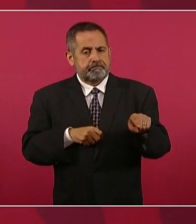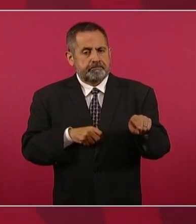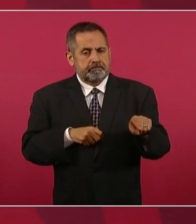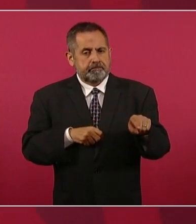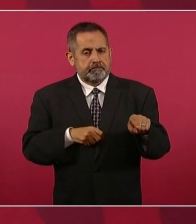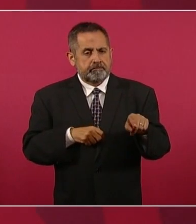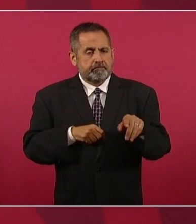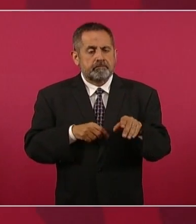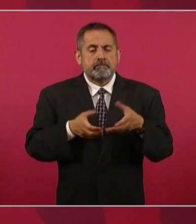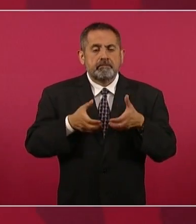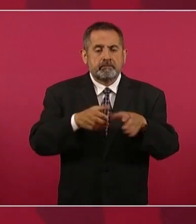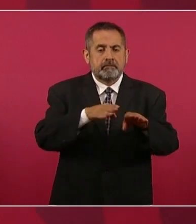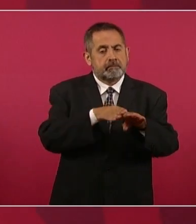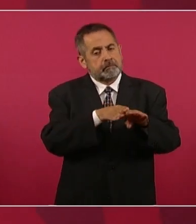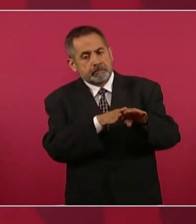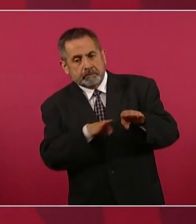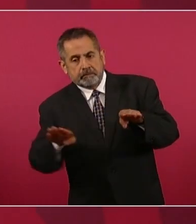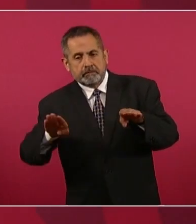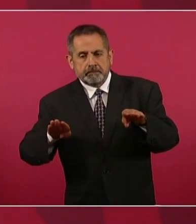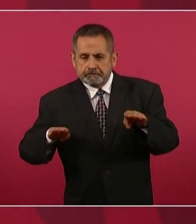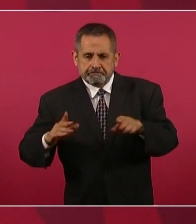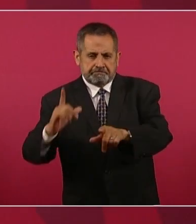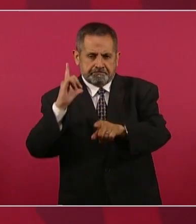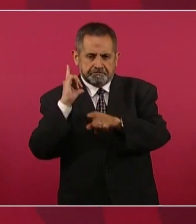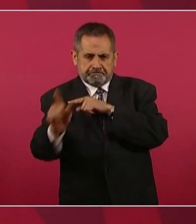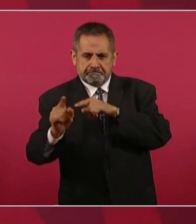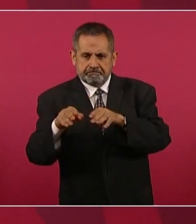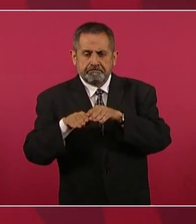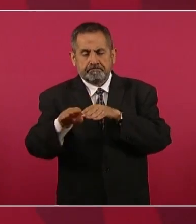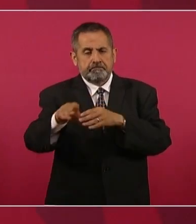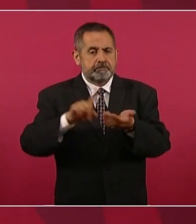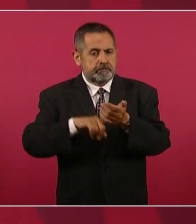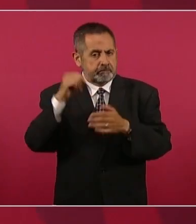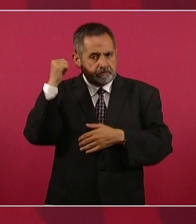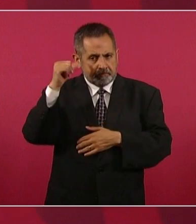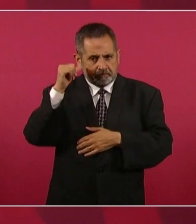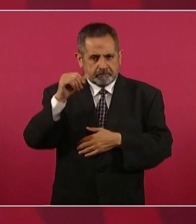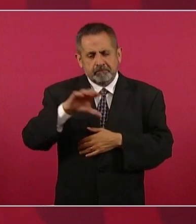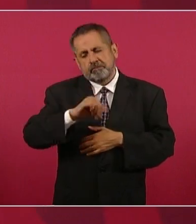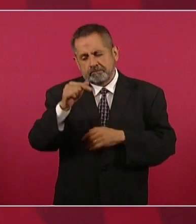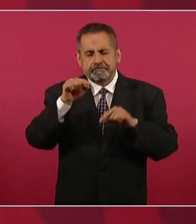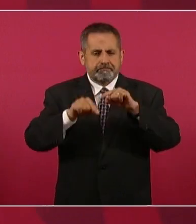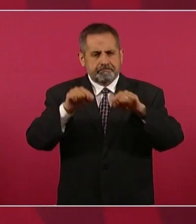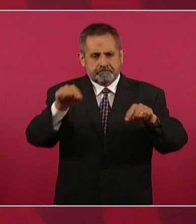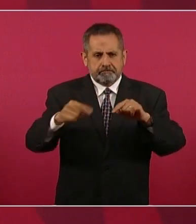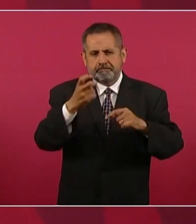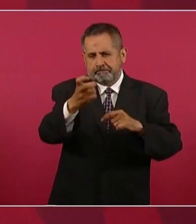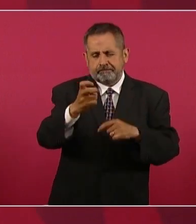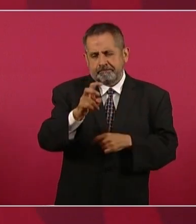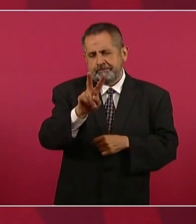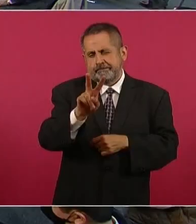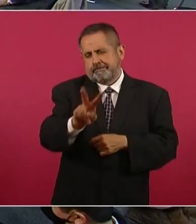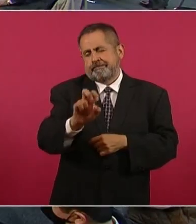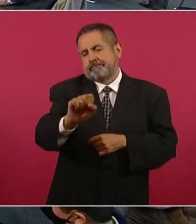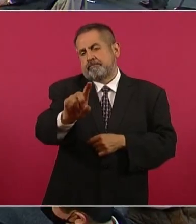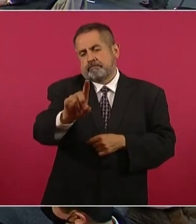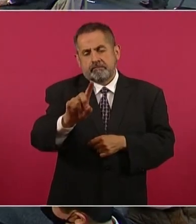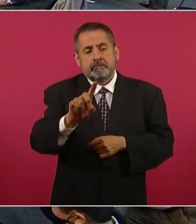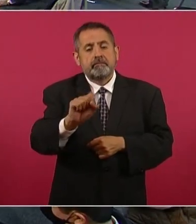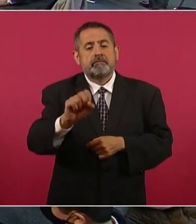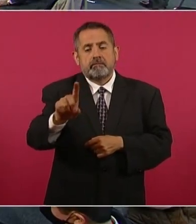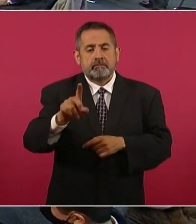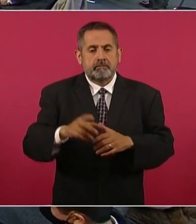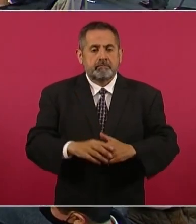un libramiento en Acapulco y vamos a tener otras actividades. Ese es el fin de semana. Gracias.